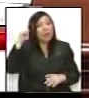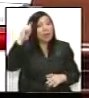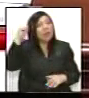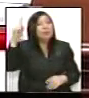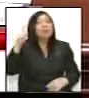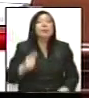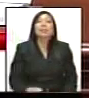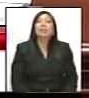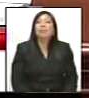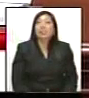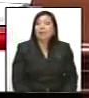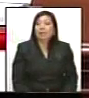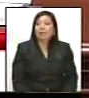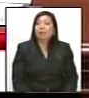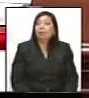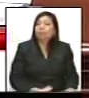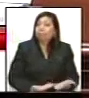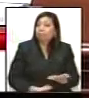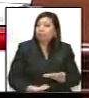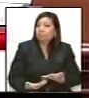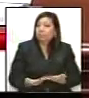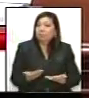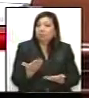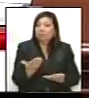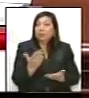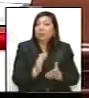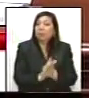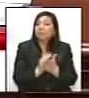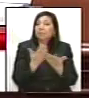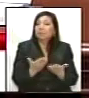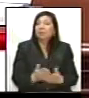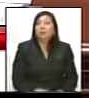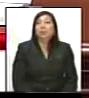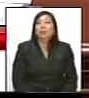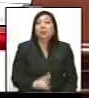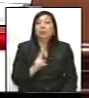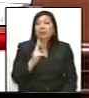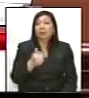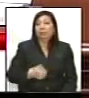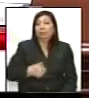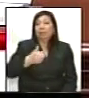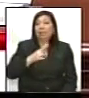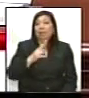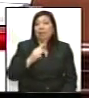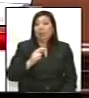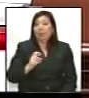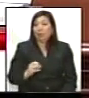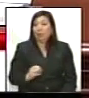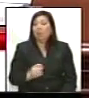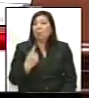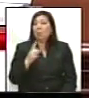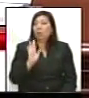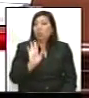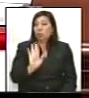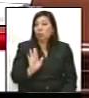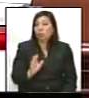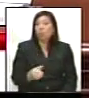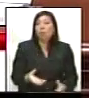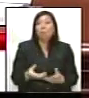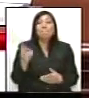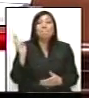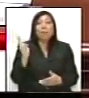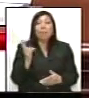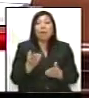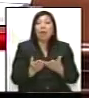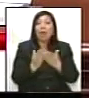creación y transmitir la presente moción de saludo a su rector doctor oeste cacha y bosa y por su intermedio al cuerpo de docentes